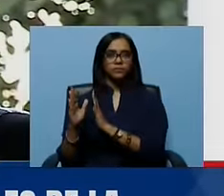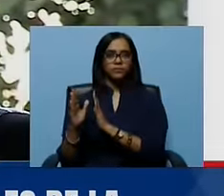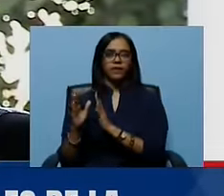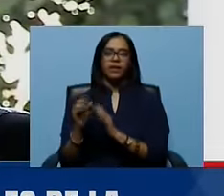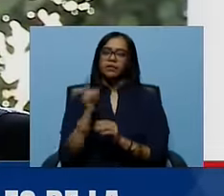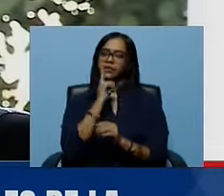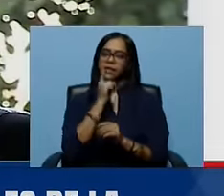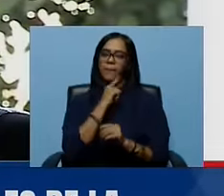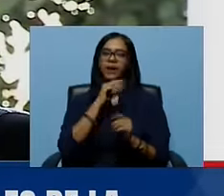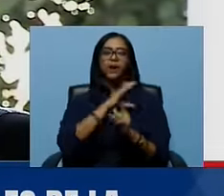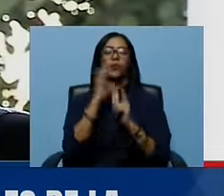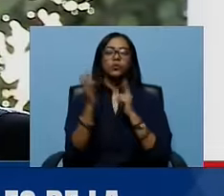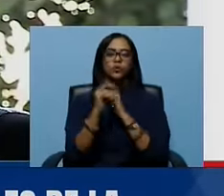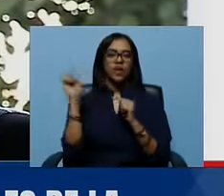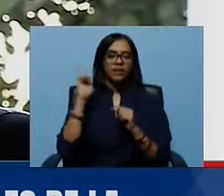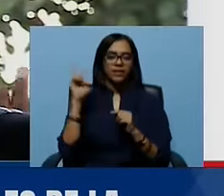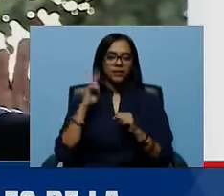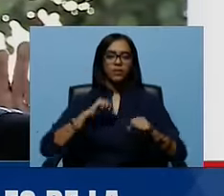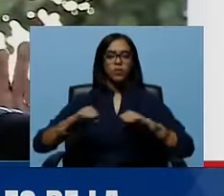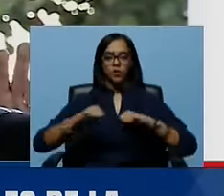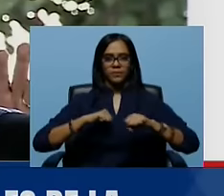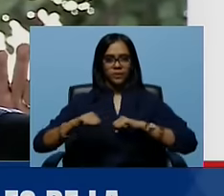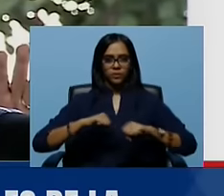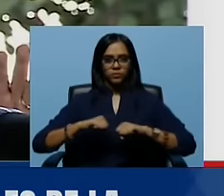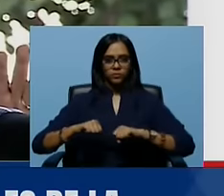llama Culturas de Venezuela en Movimiento.